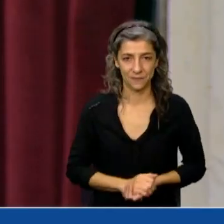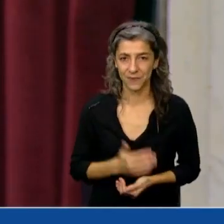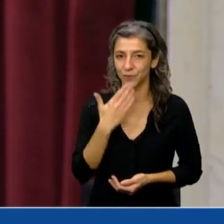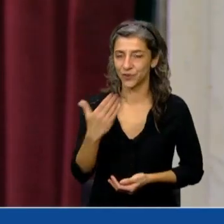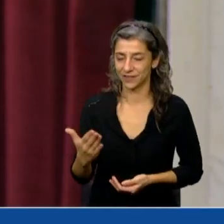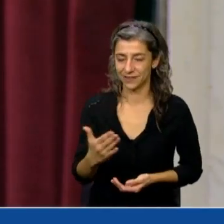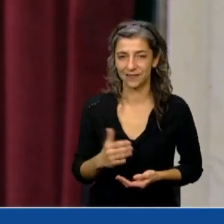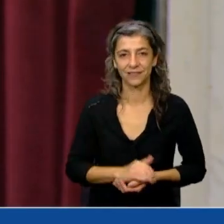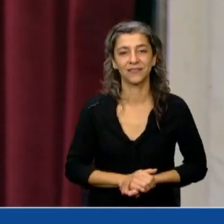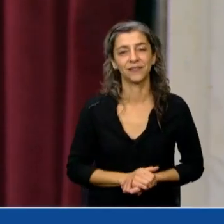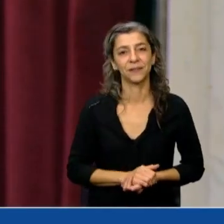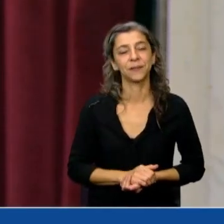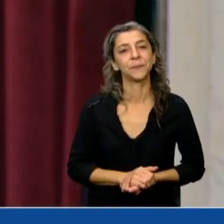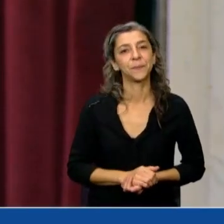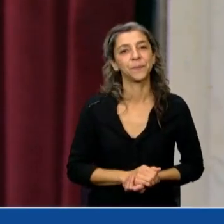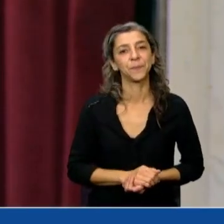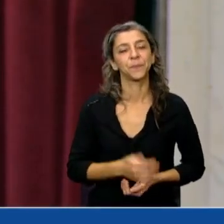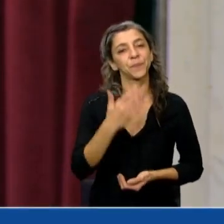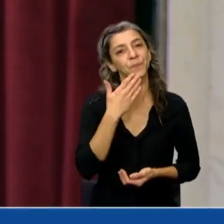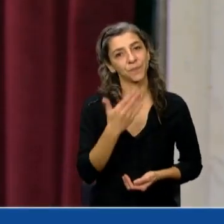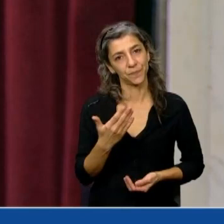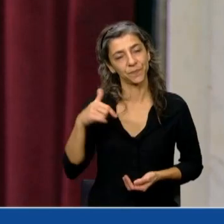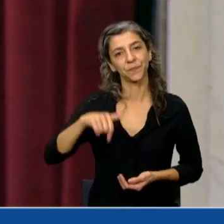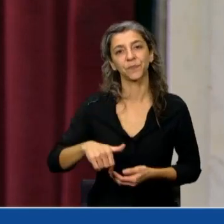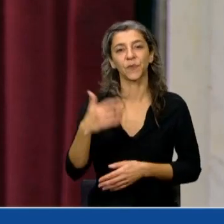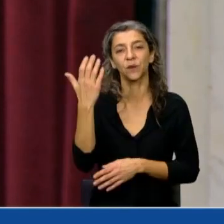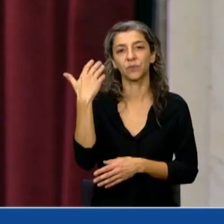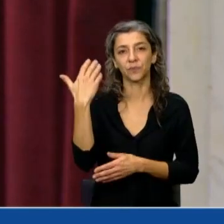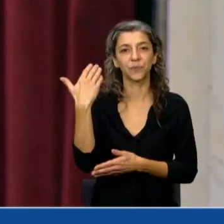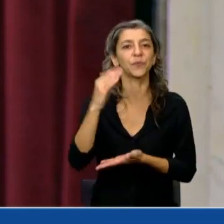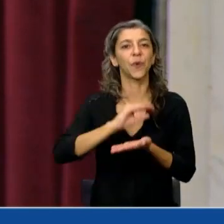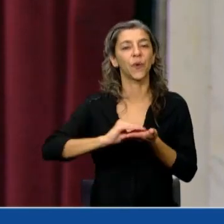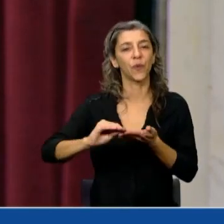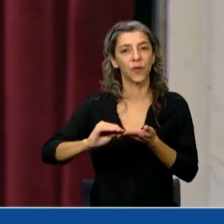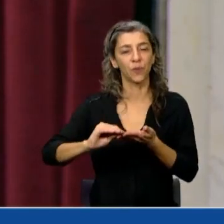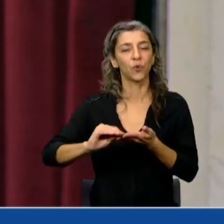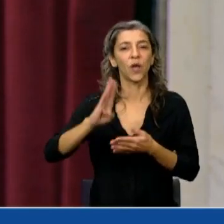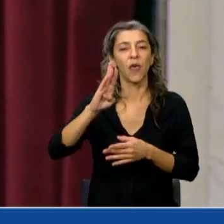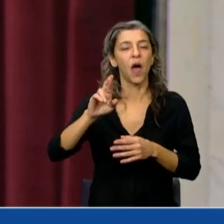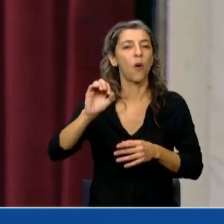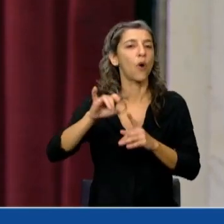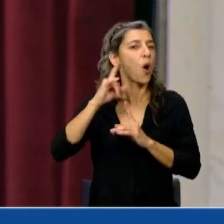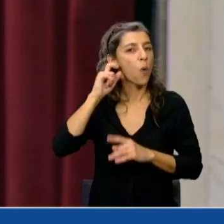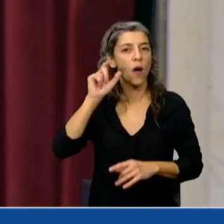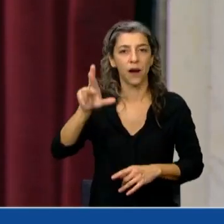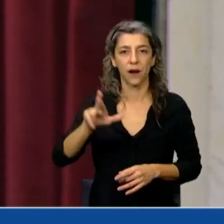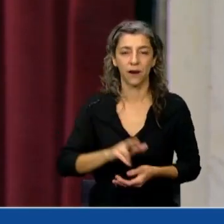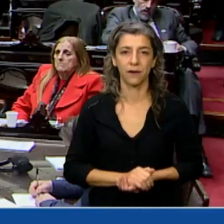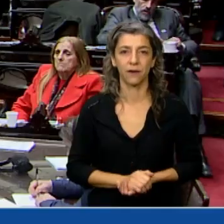gracias. Tiene la palabra la diputada Gabriela Brower.